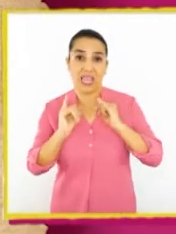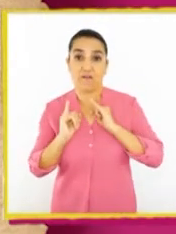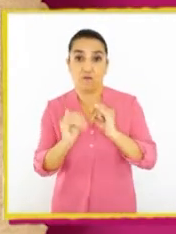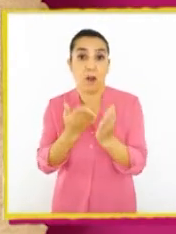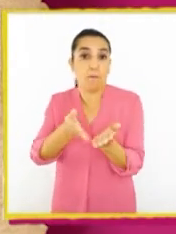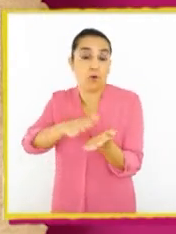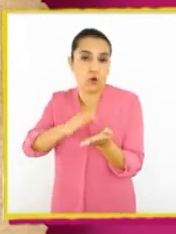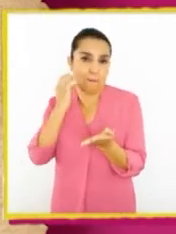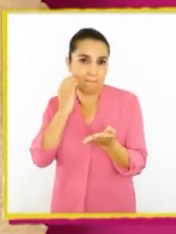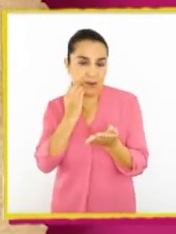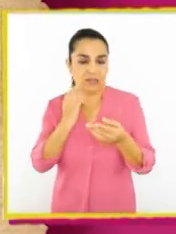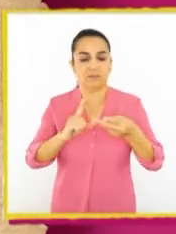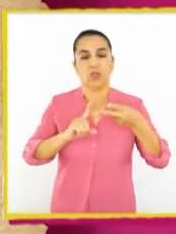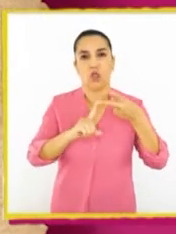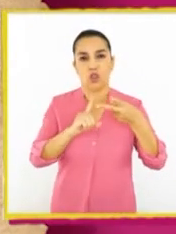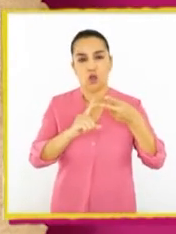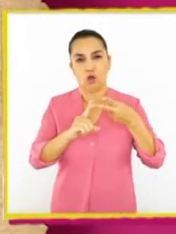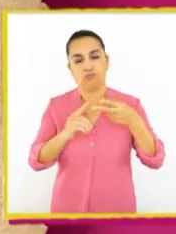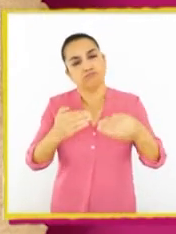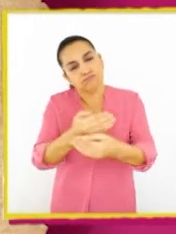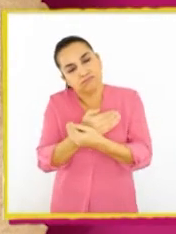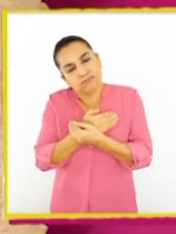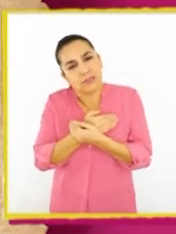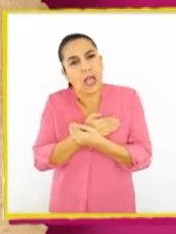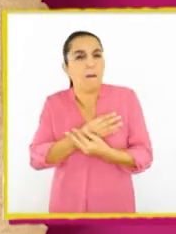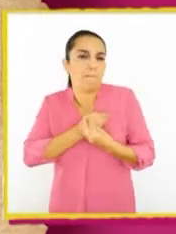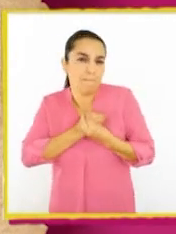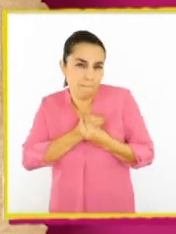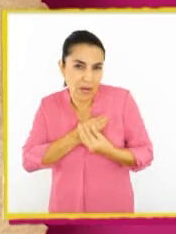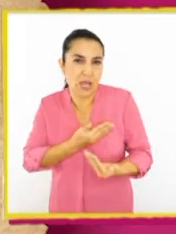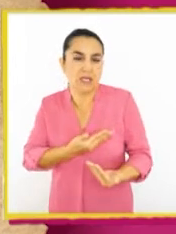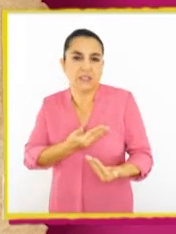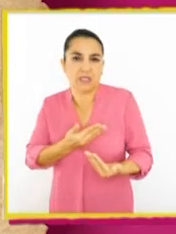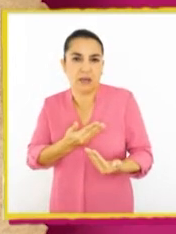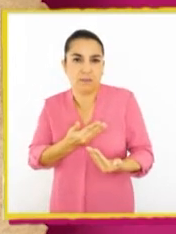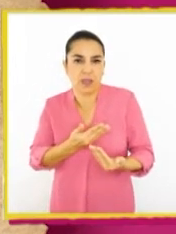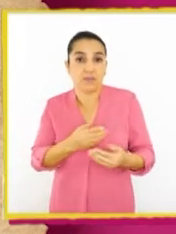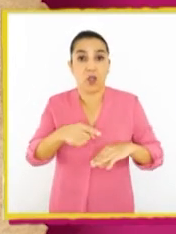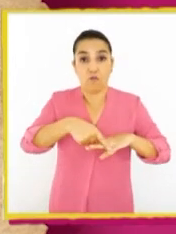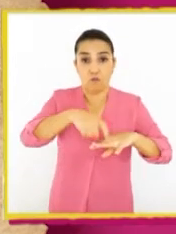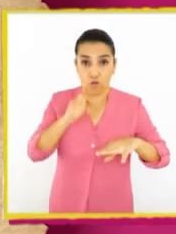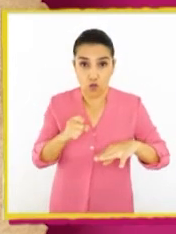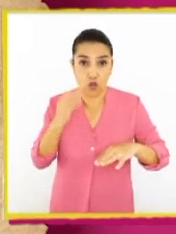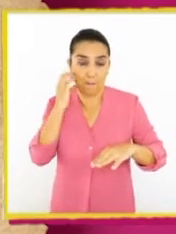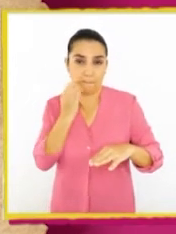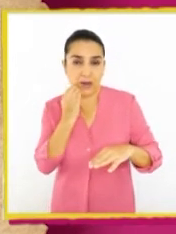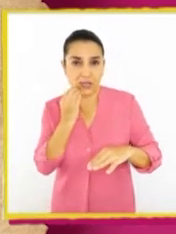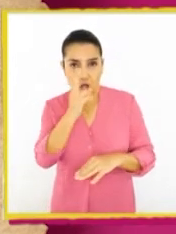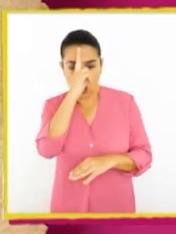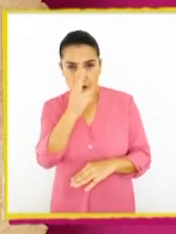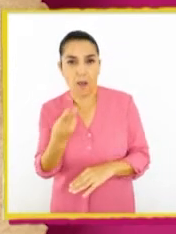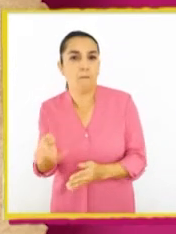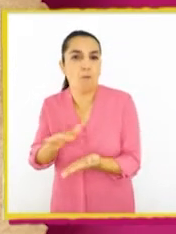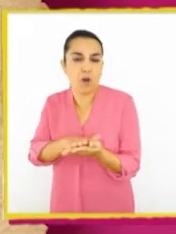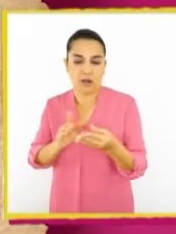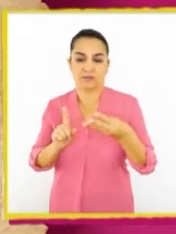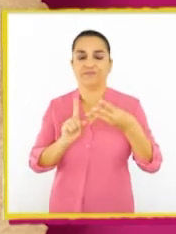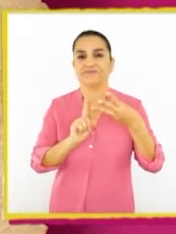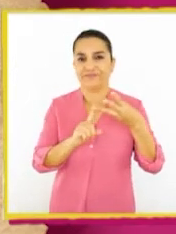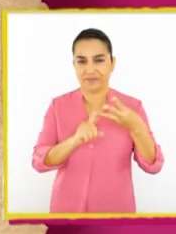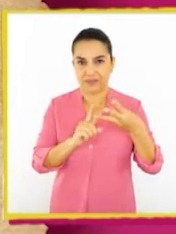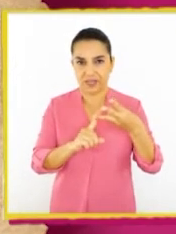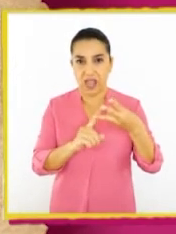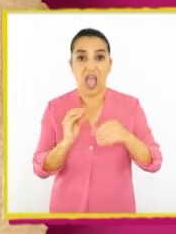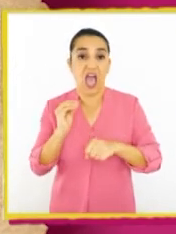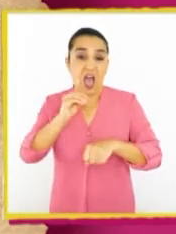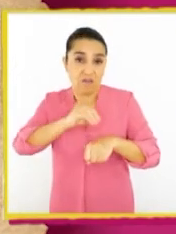Arturo Prat. B. Darle el pésame a la viuda de Arturo Prat y honrar su muerte. C. Decirle a la viuda de